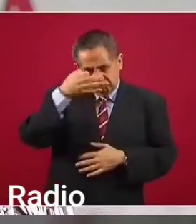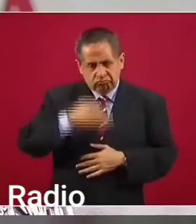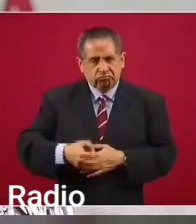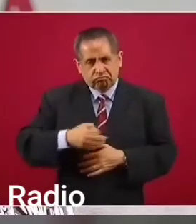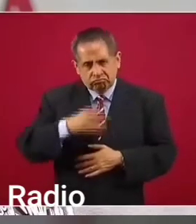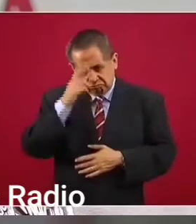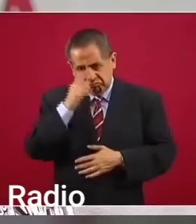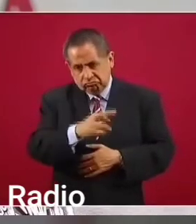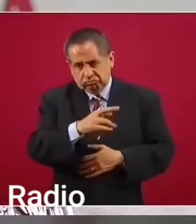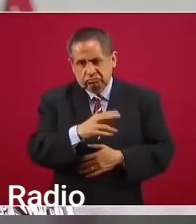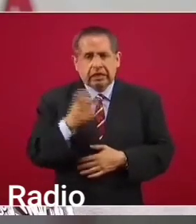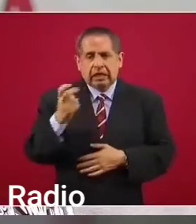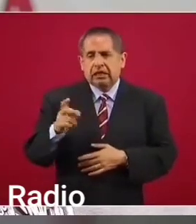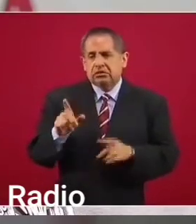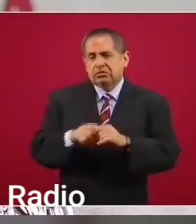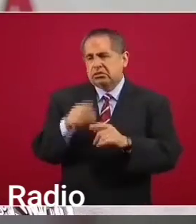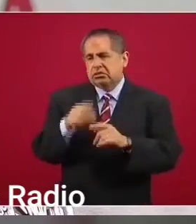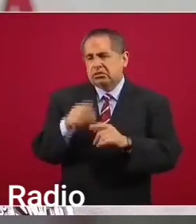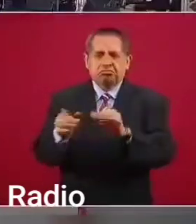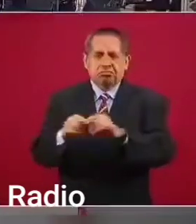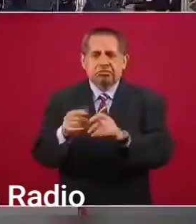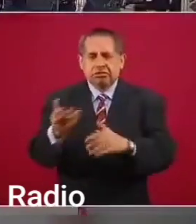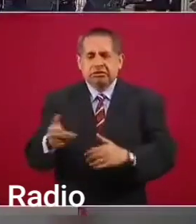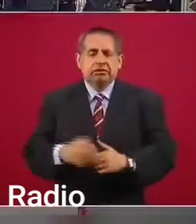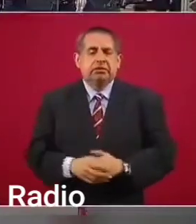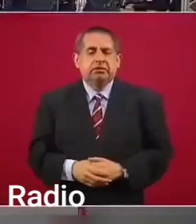decoro y con dignidad. Eso es lo que puedo comentar. Gracias, señor presidente.